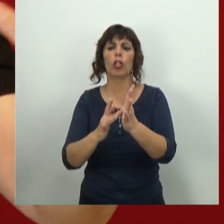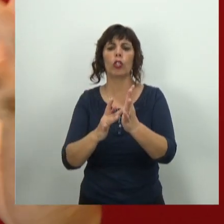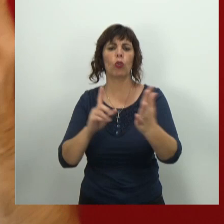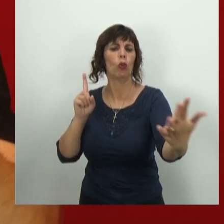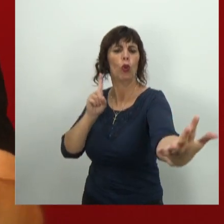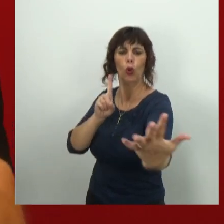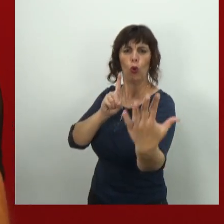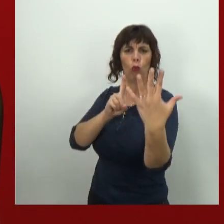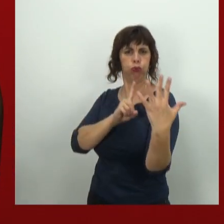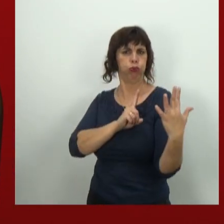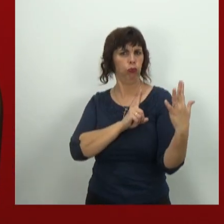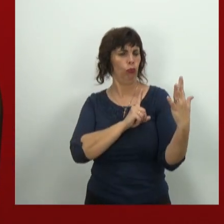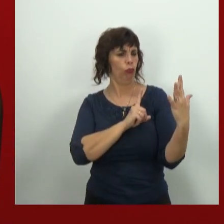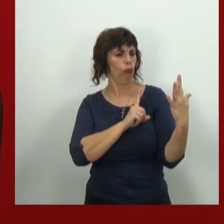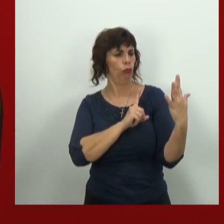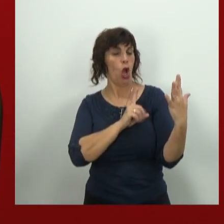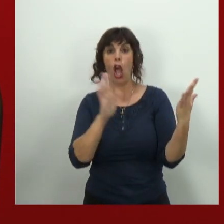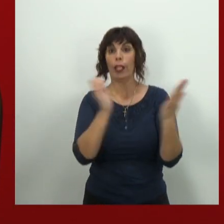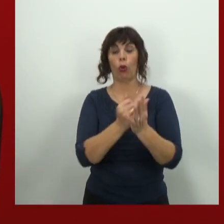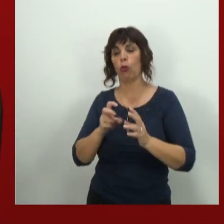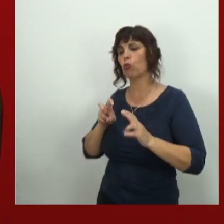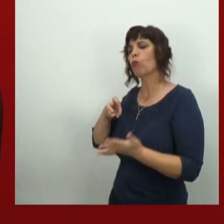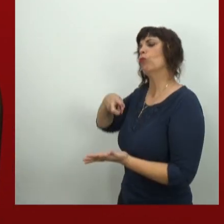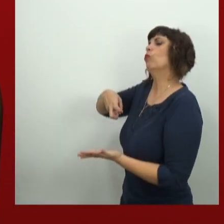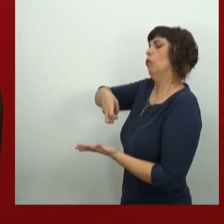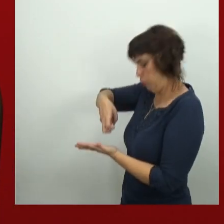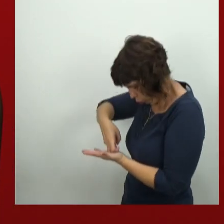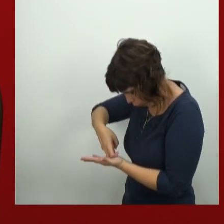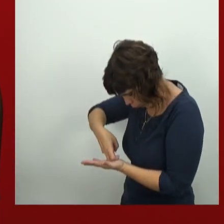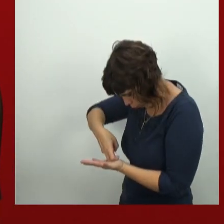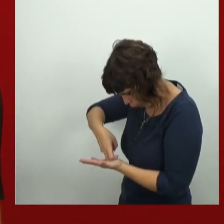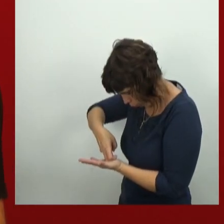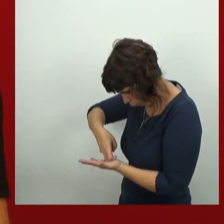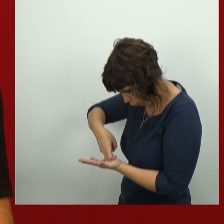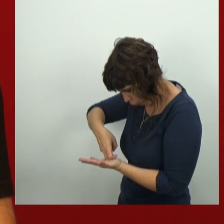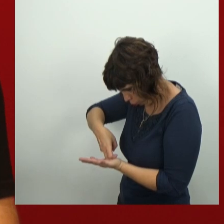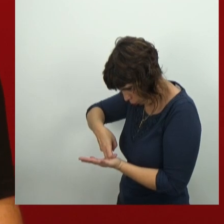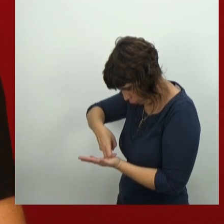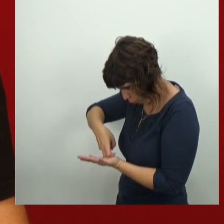entonces las filas se van a abrir y entrará